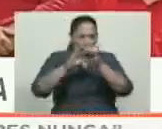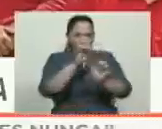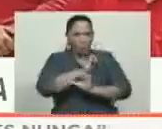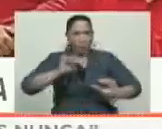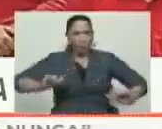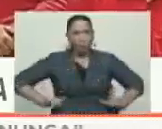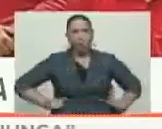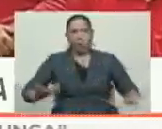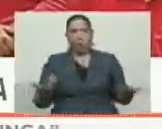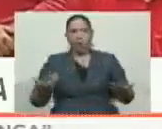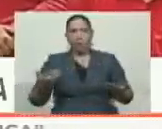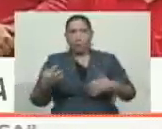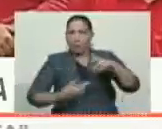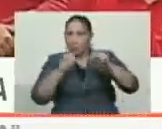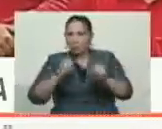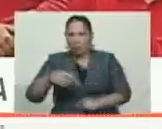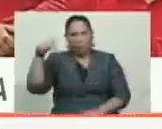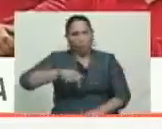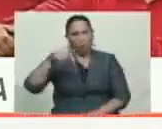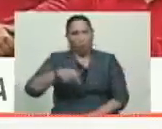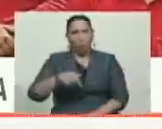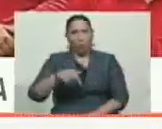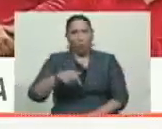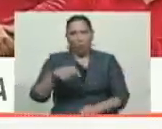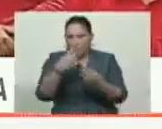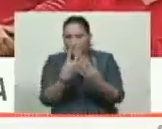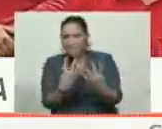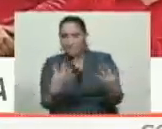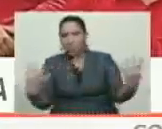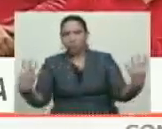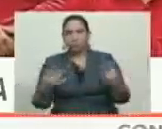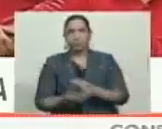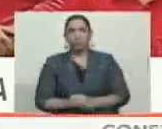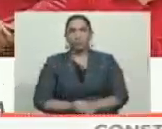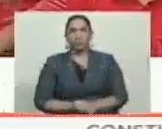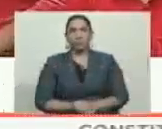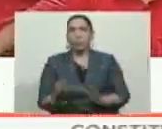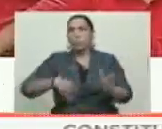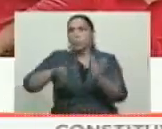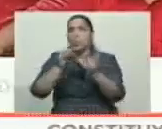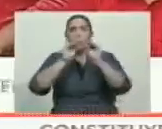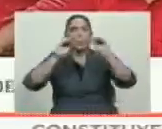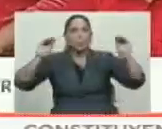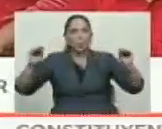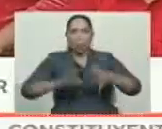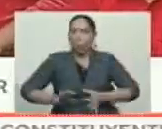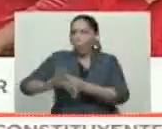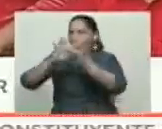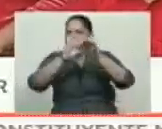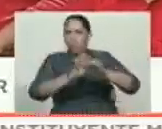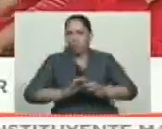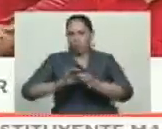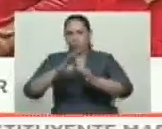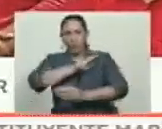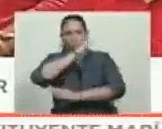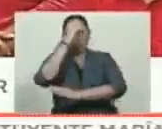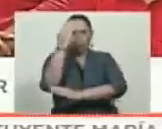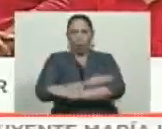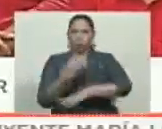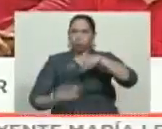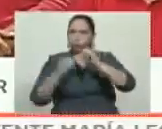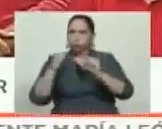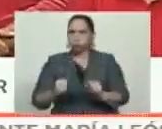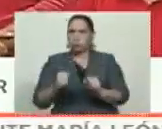revolucionaria. Hoy desde aquí, desde este espacio, volvemos a hacer un llamado a la unidad de nuestra fuerza revolucionaria, de